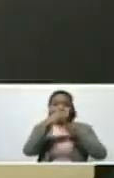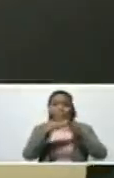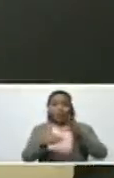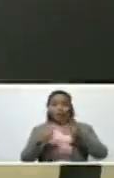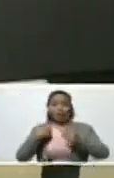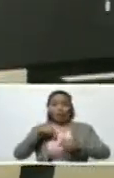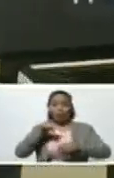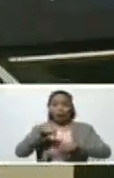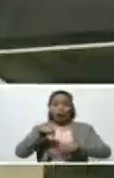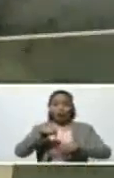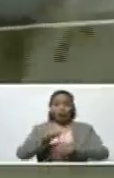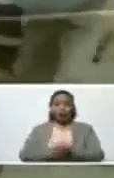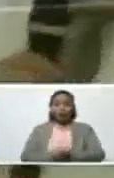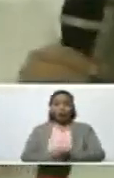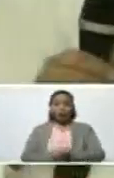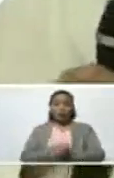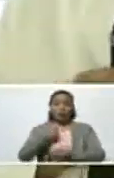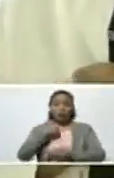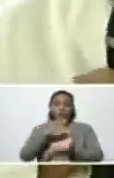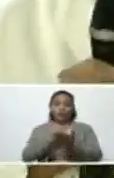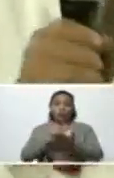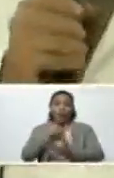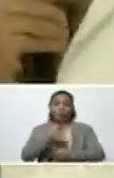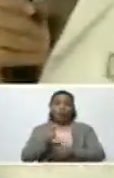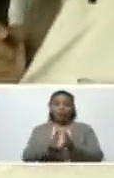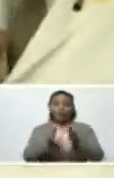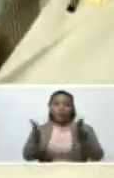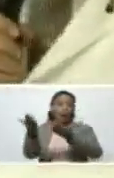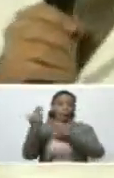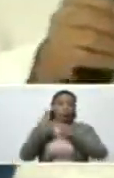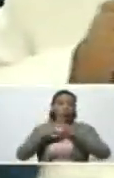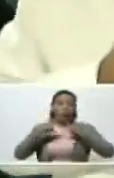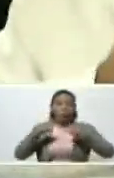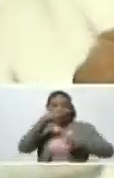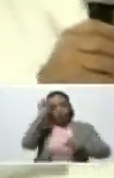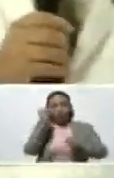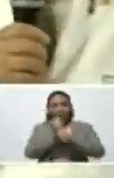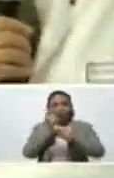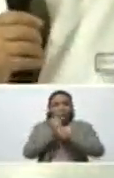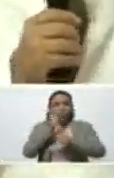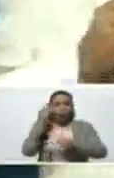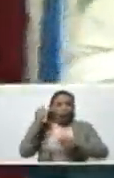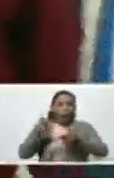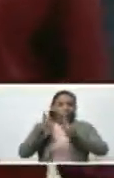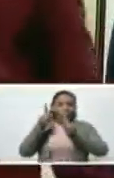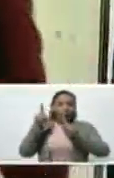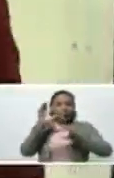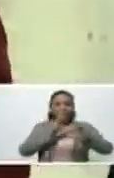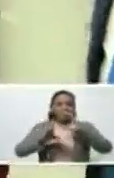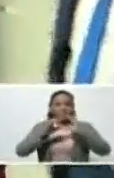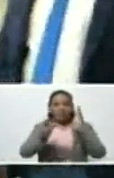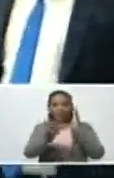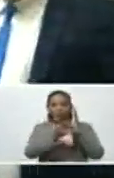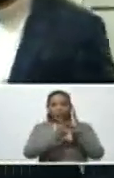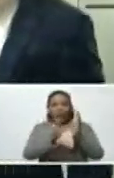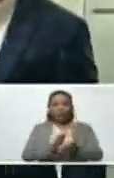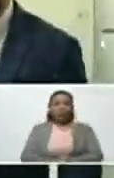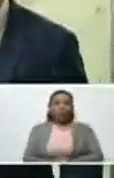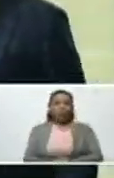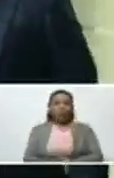tenemos. Y como siempre le digo, el gran apoyo de todos los trabajadores, autoridades de ciencia, tecnología,